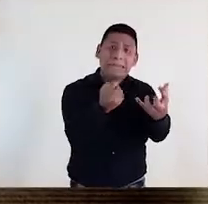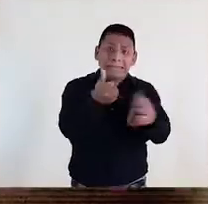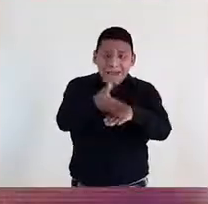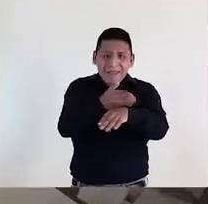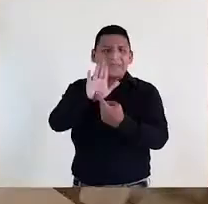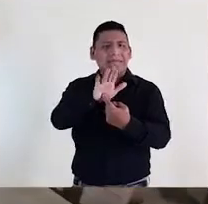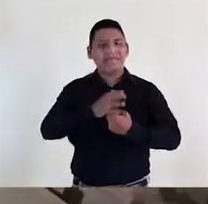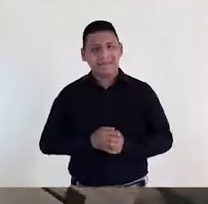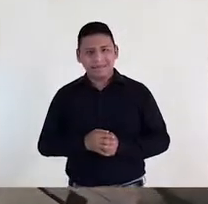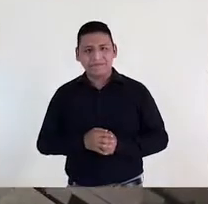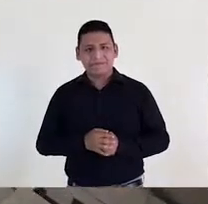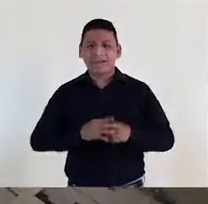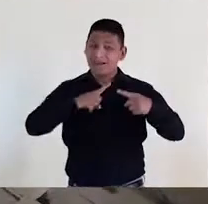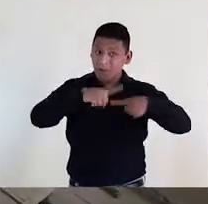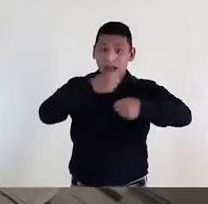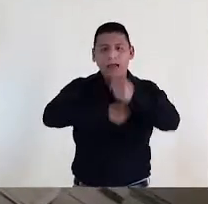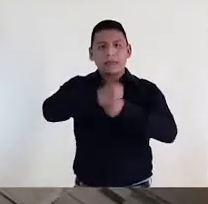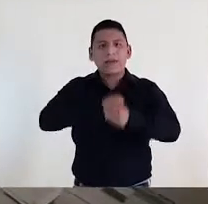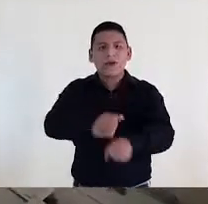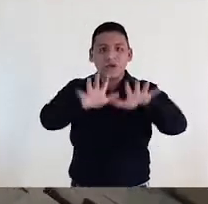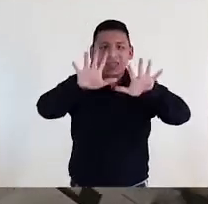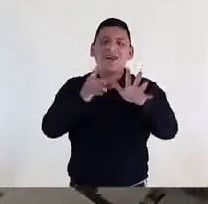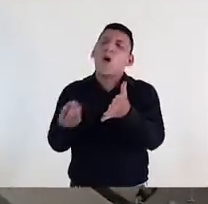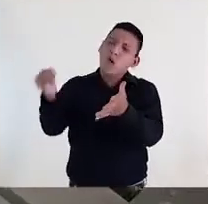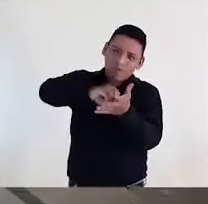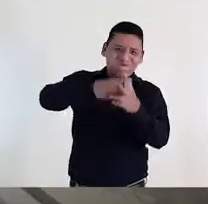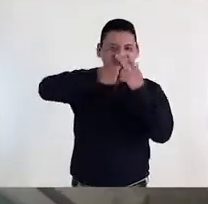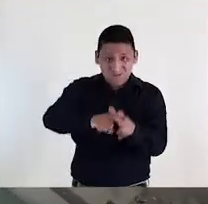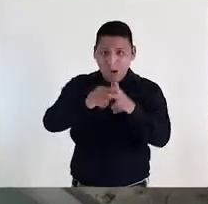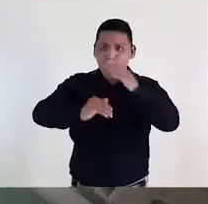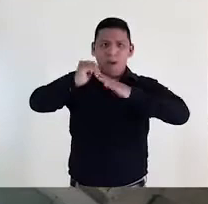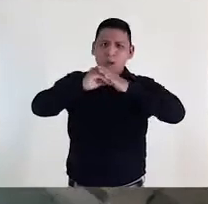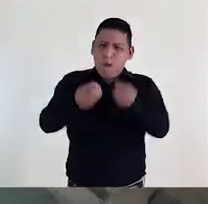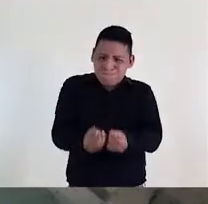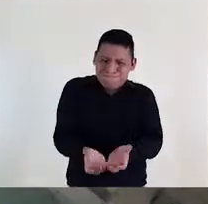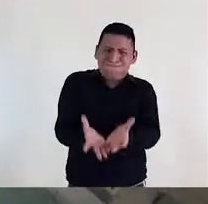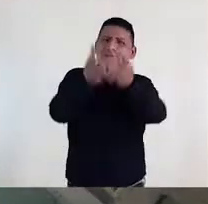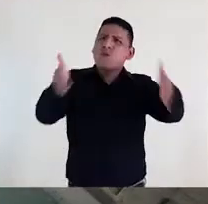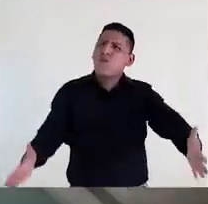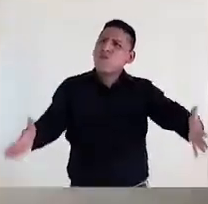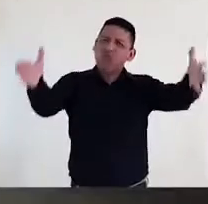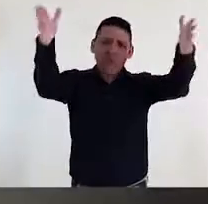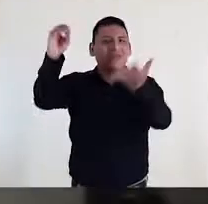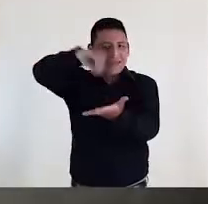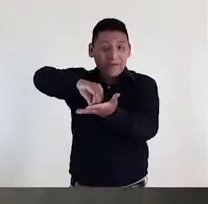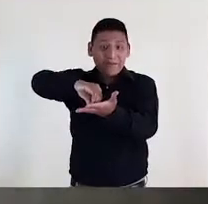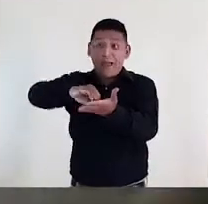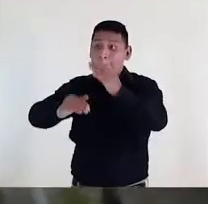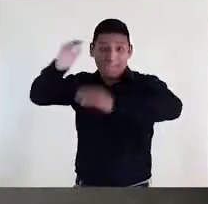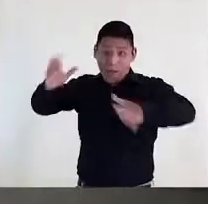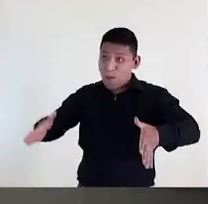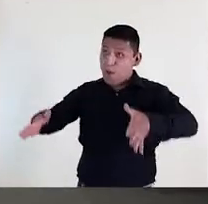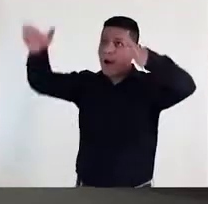una presentación. Pasaron más de 10 años para que el teatro, como el ave de Fénix, resurgiera de sus cenizas. Al